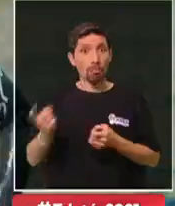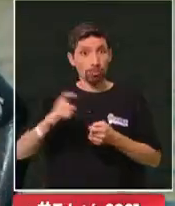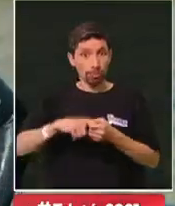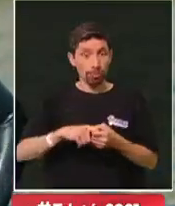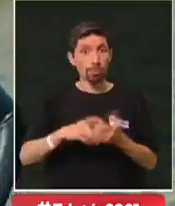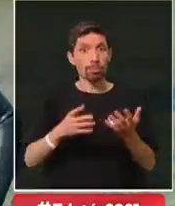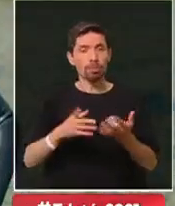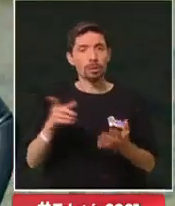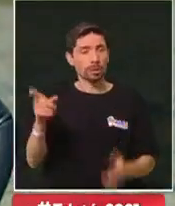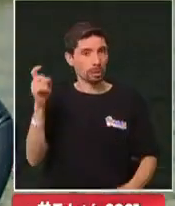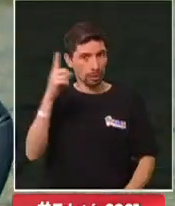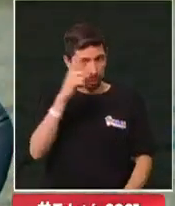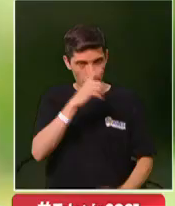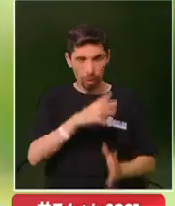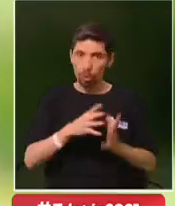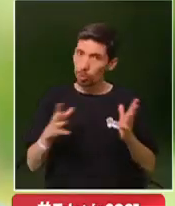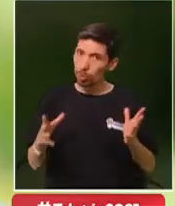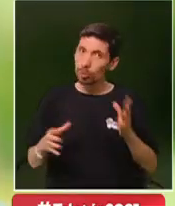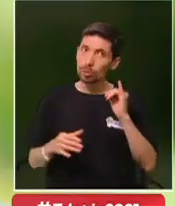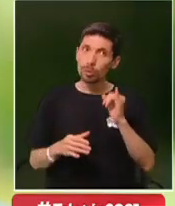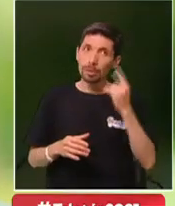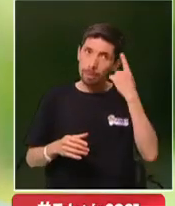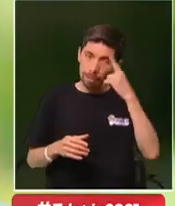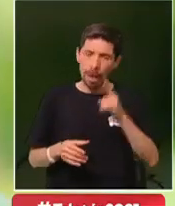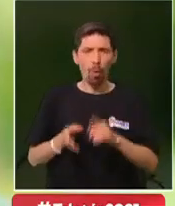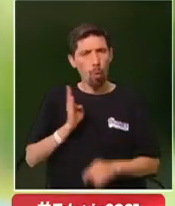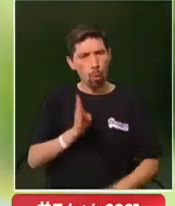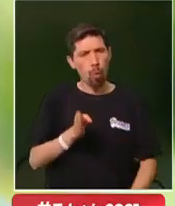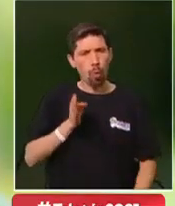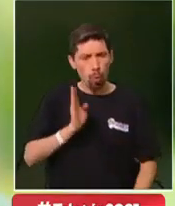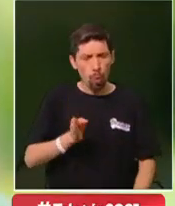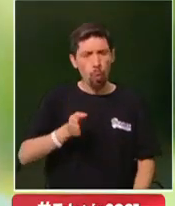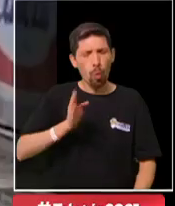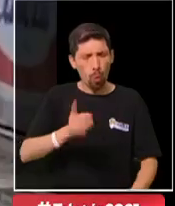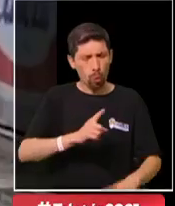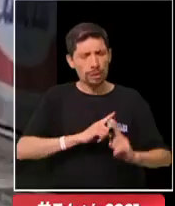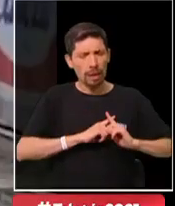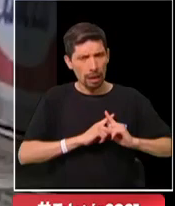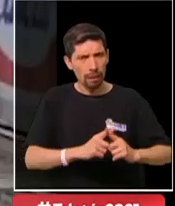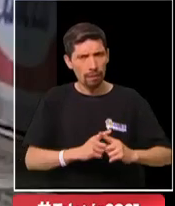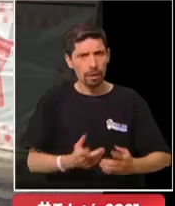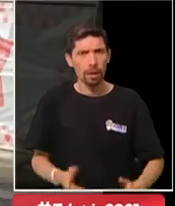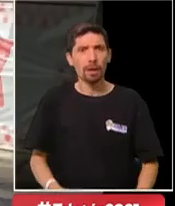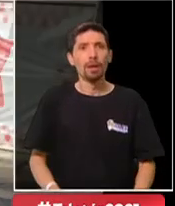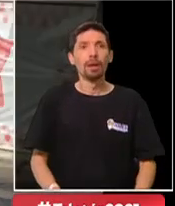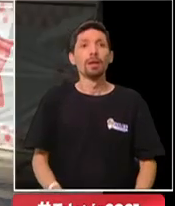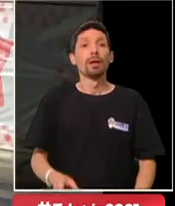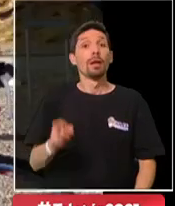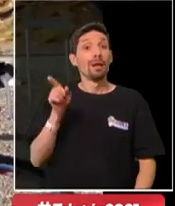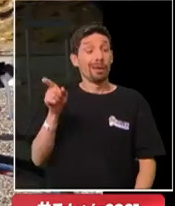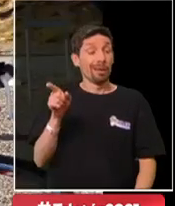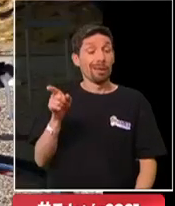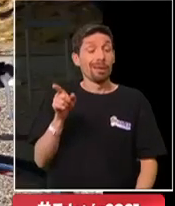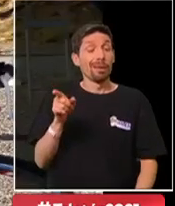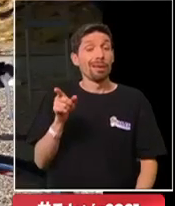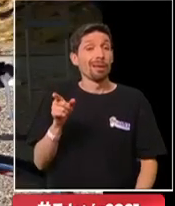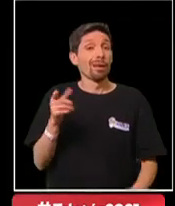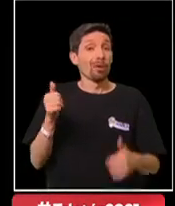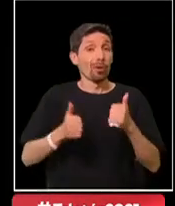ha costado mucho, pero muy constante, sacrificada. Génesis ha competido ya,